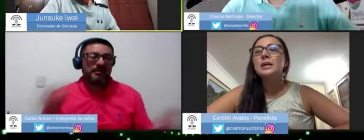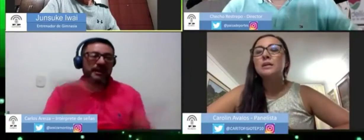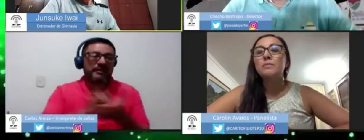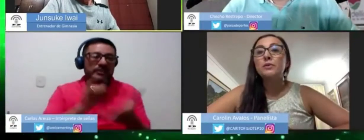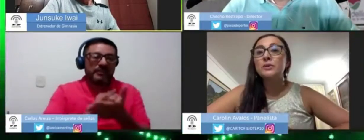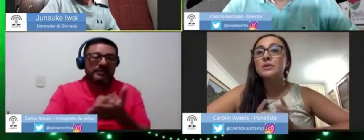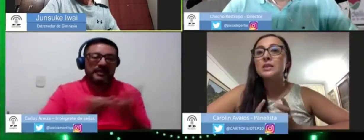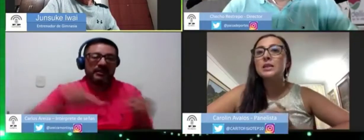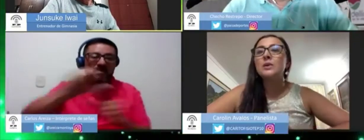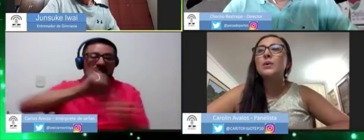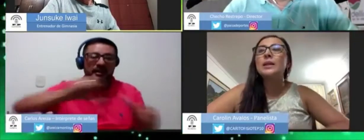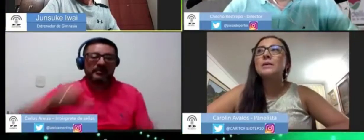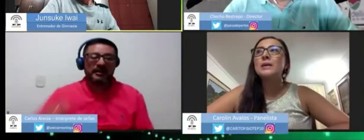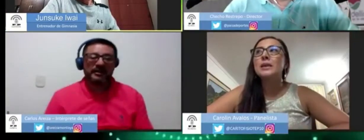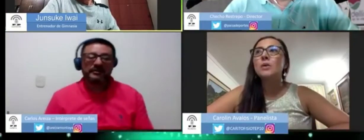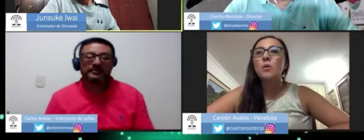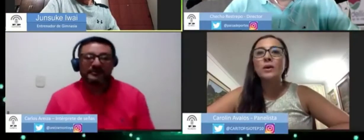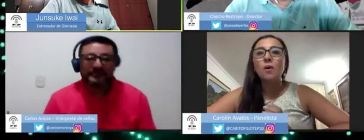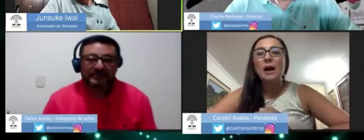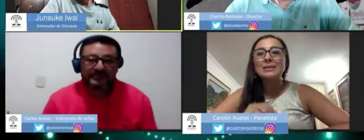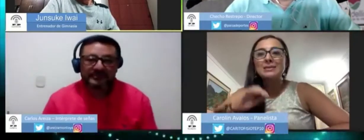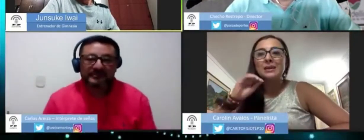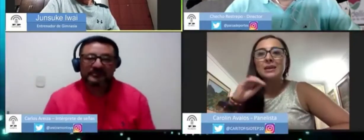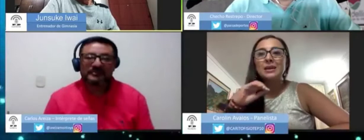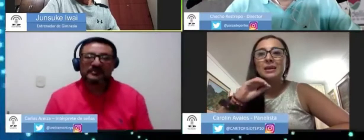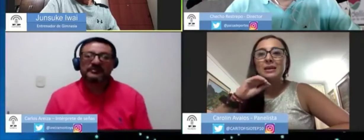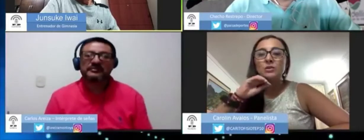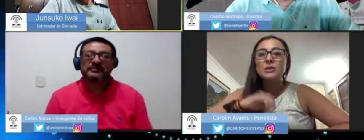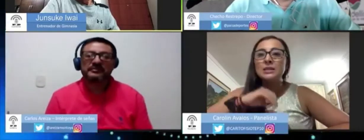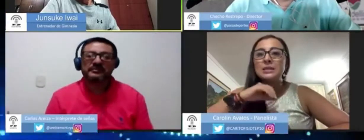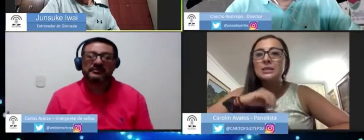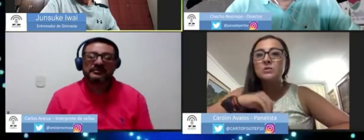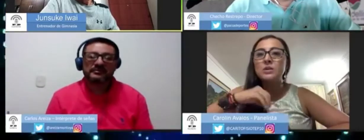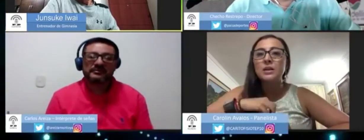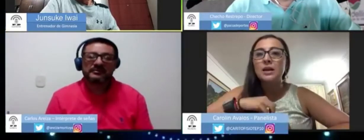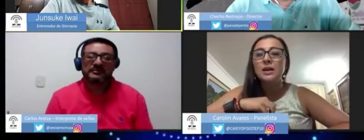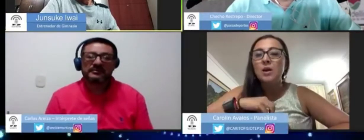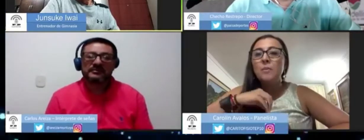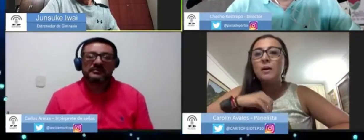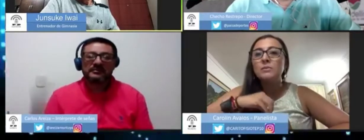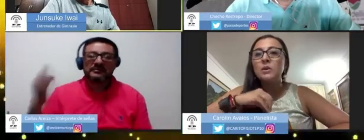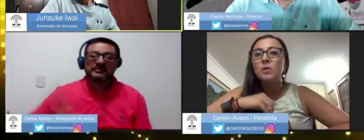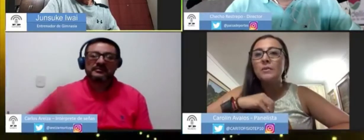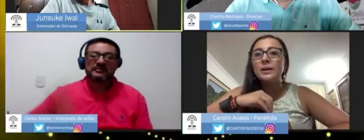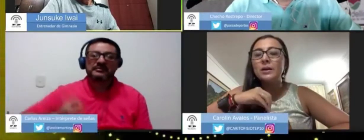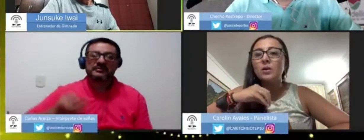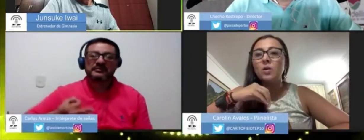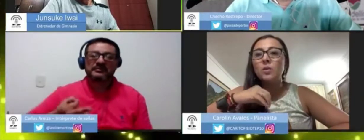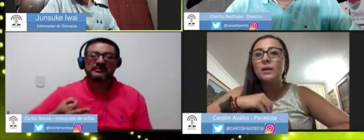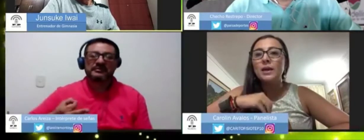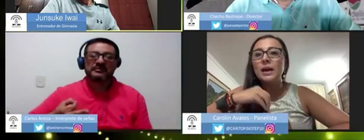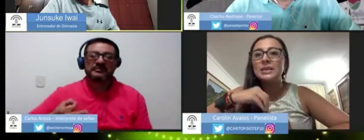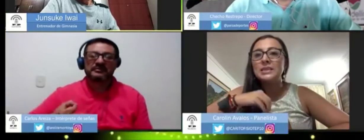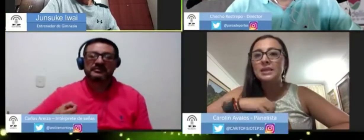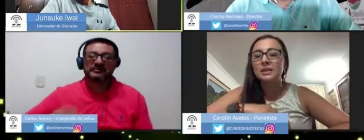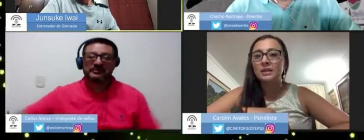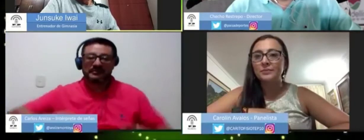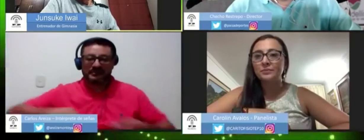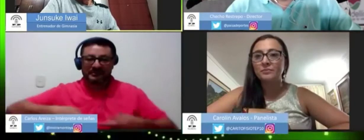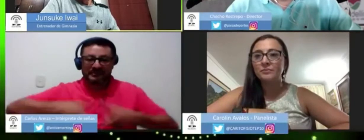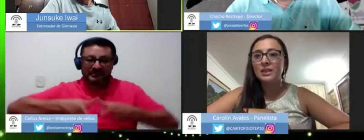el profe, no sé si recuerda, me dijo, bueno, hasta que los días que estemos acá, vamos a comer comida